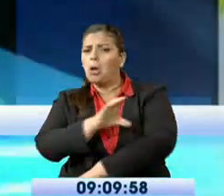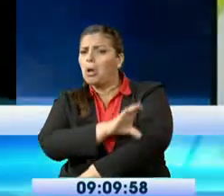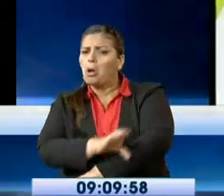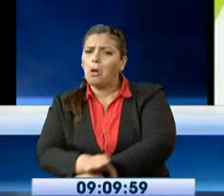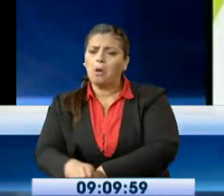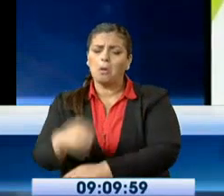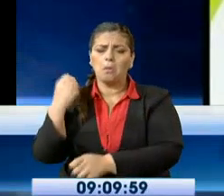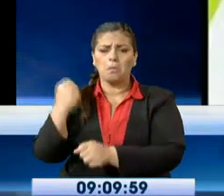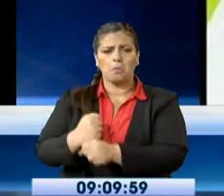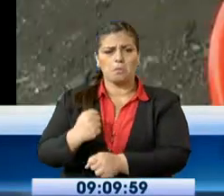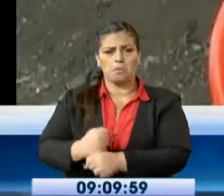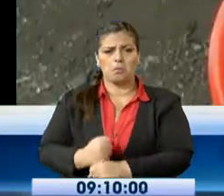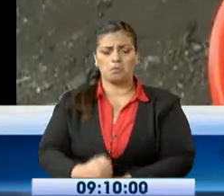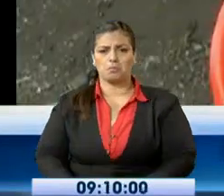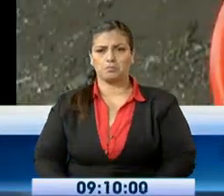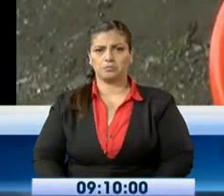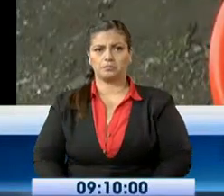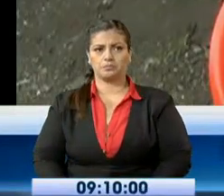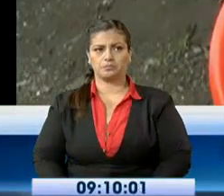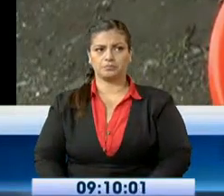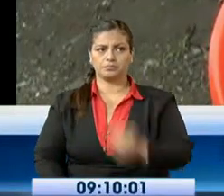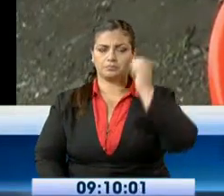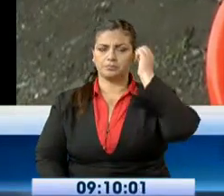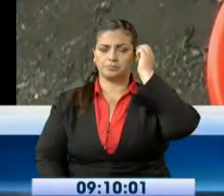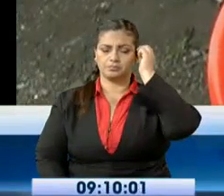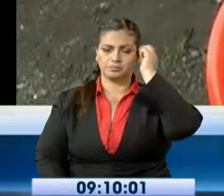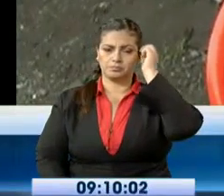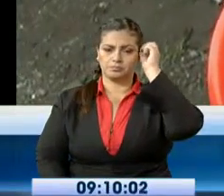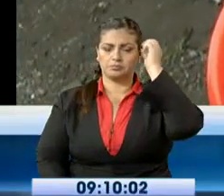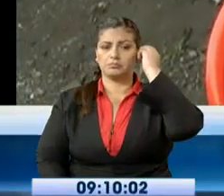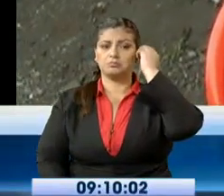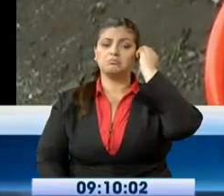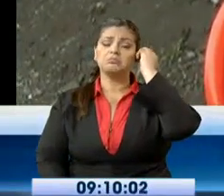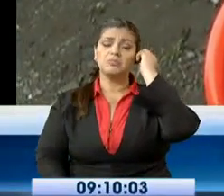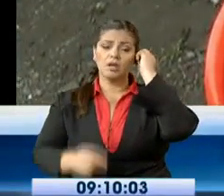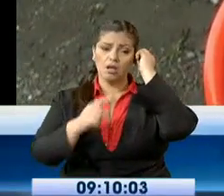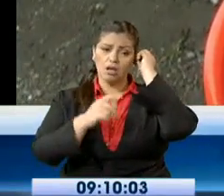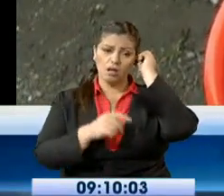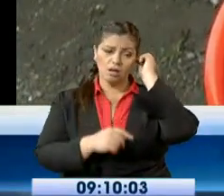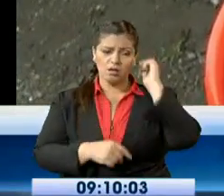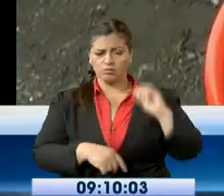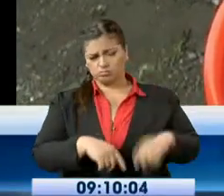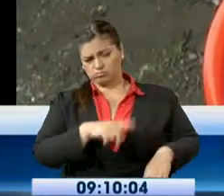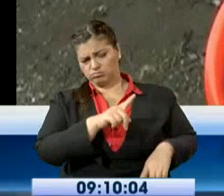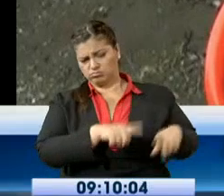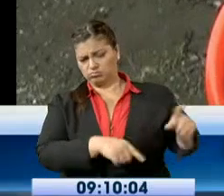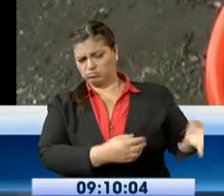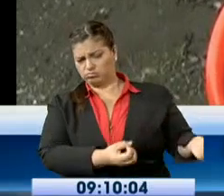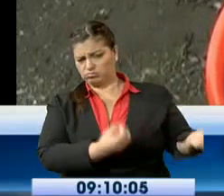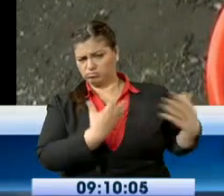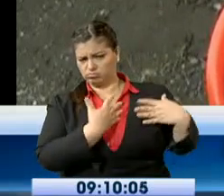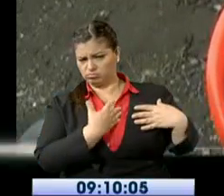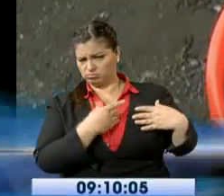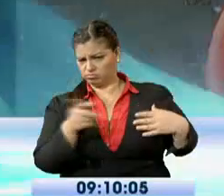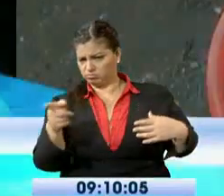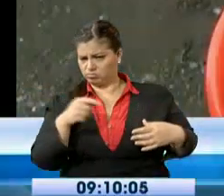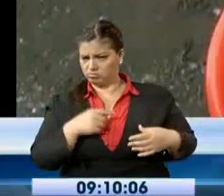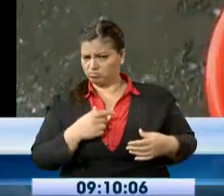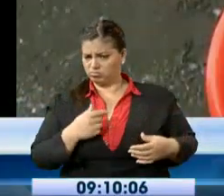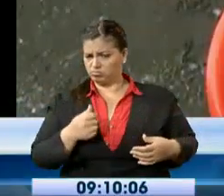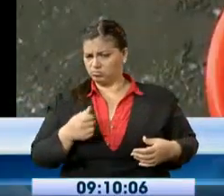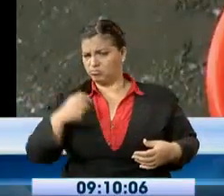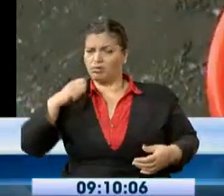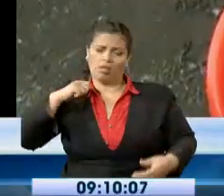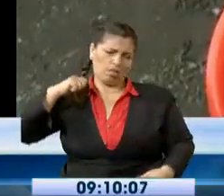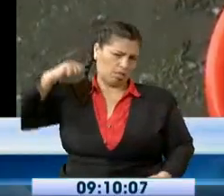que el hombre que, no, que ha estado como que le dice apoyado abajo, así, no es para que se ahorque, porque